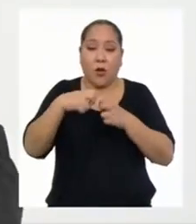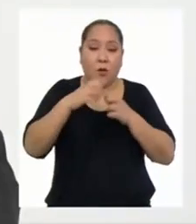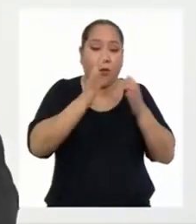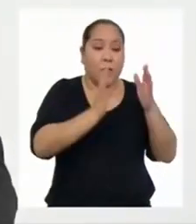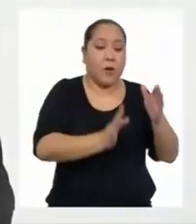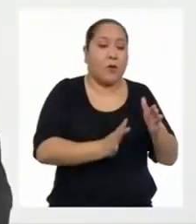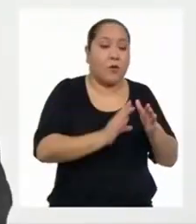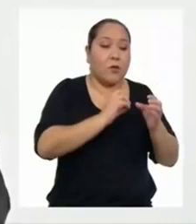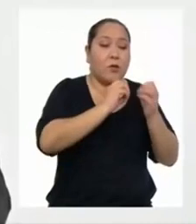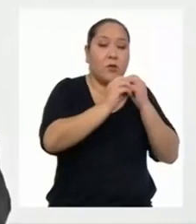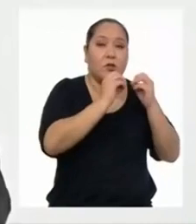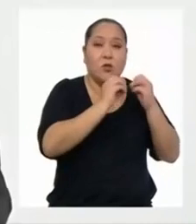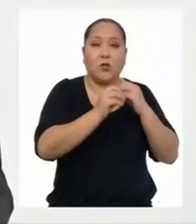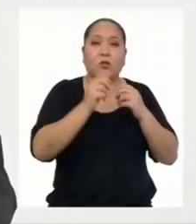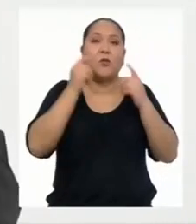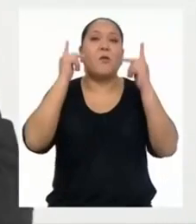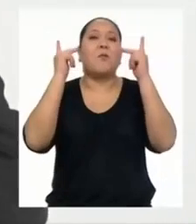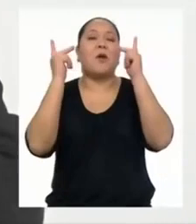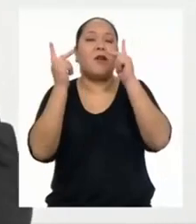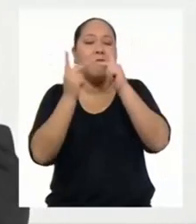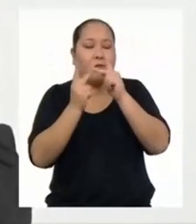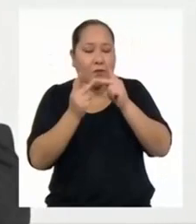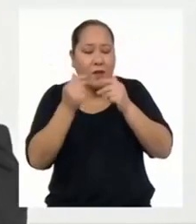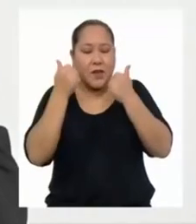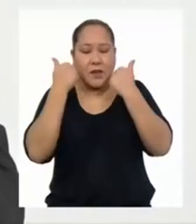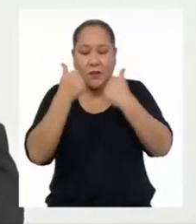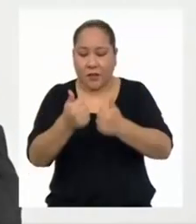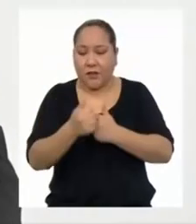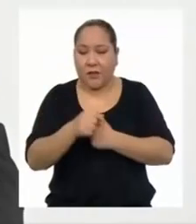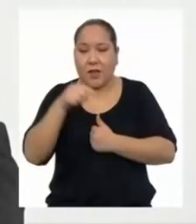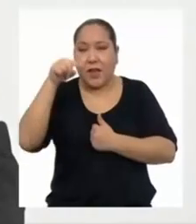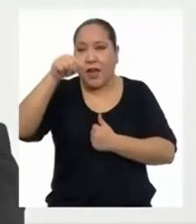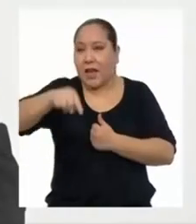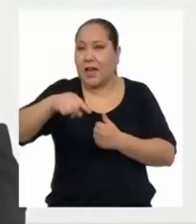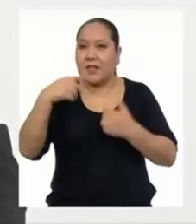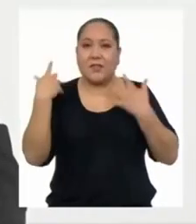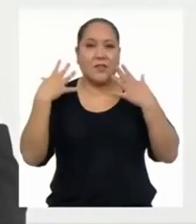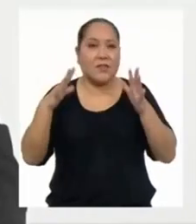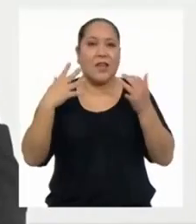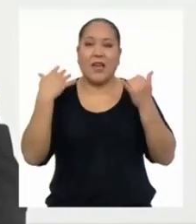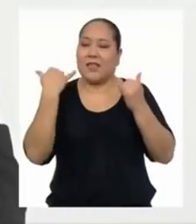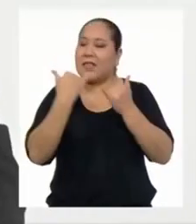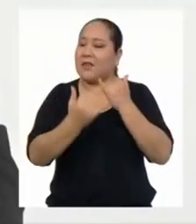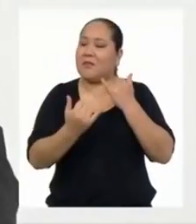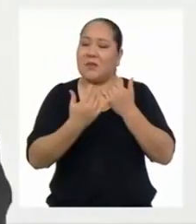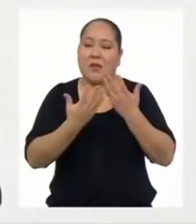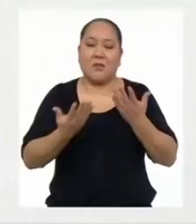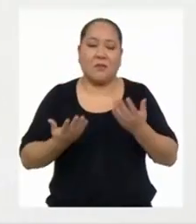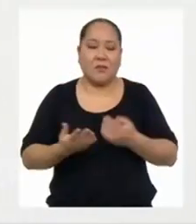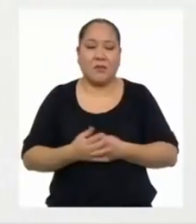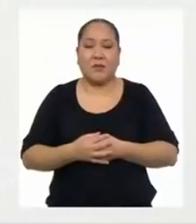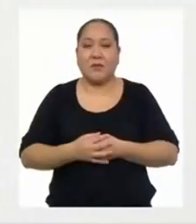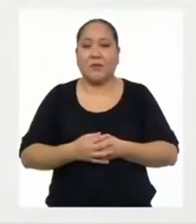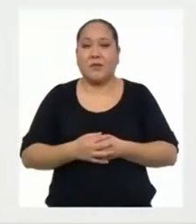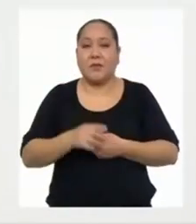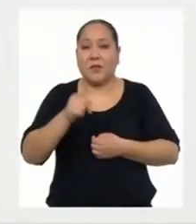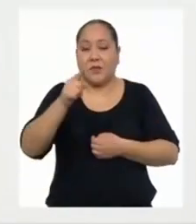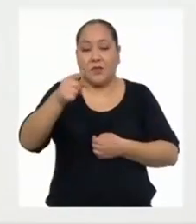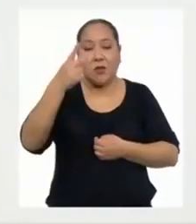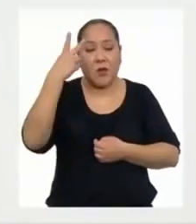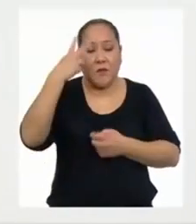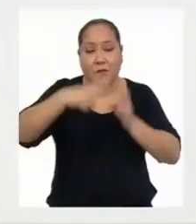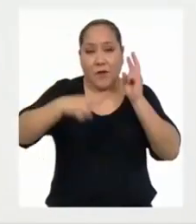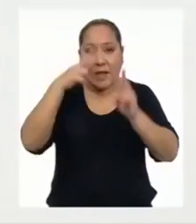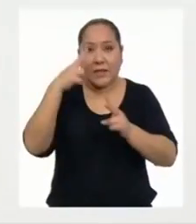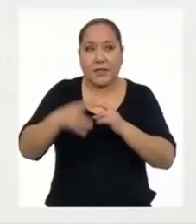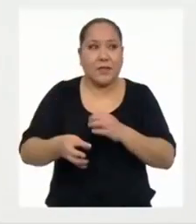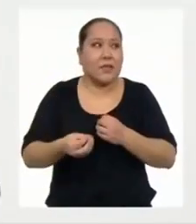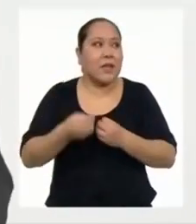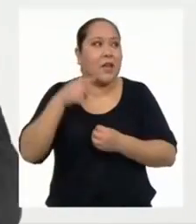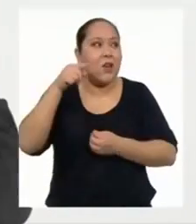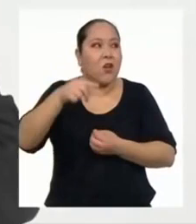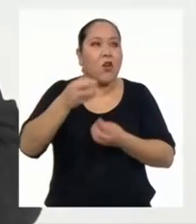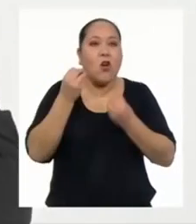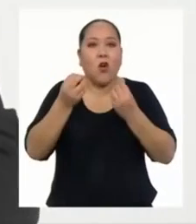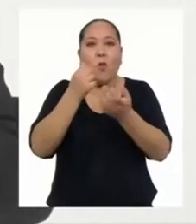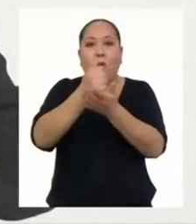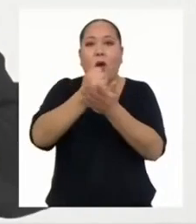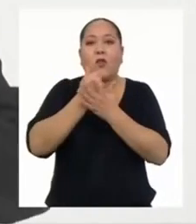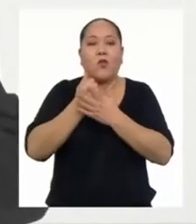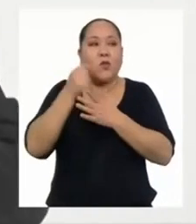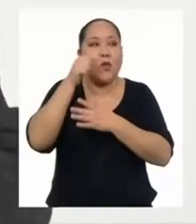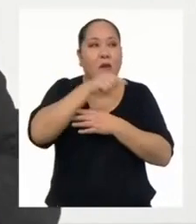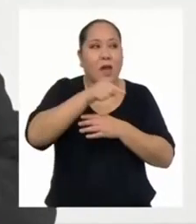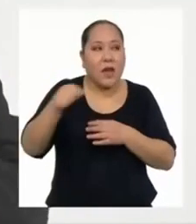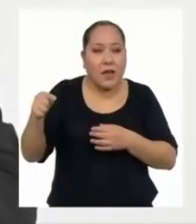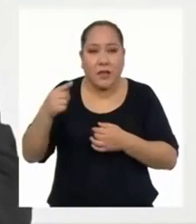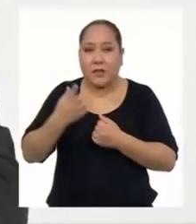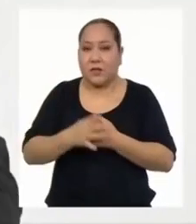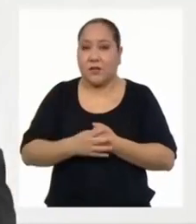Perfecto. Por ahora, eso sería todo entonces. ¿Te das cuenta de lo útil que nos resulta